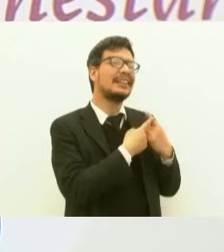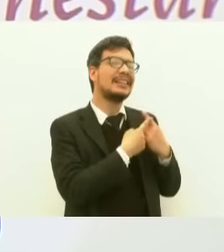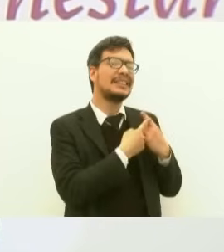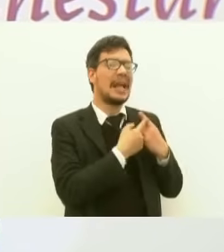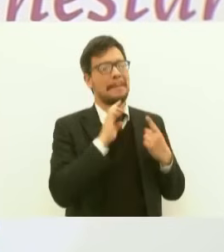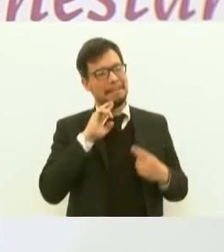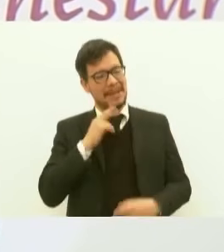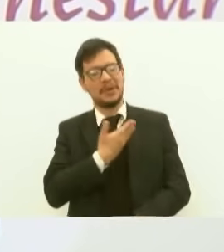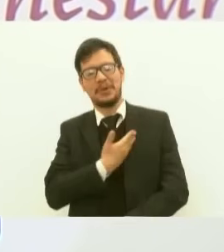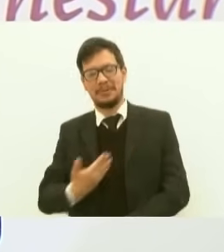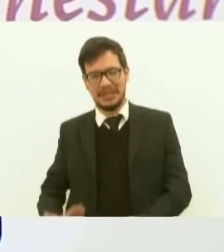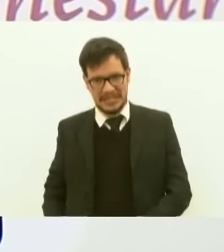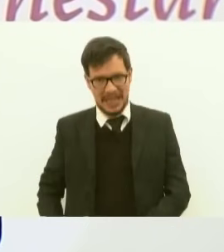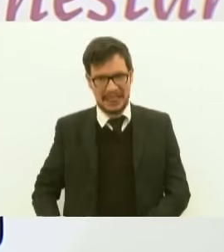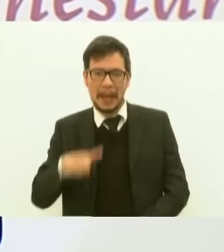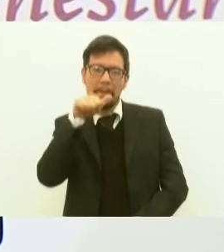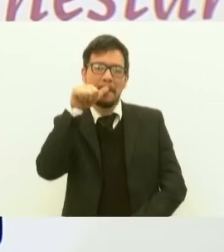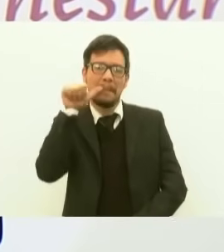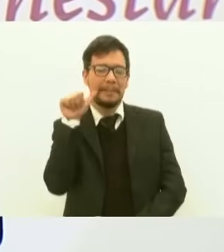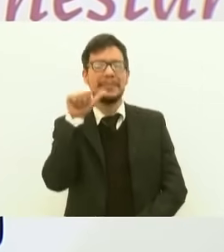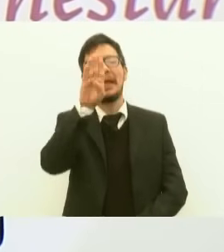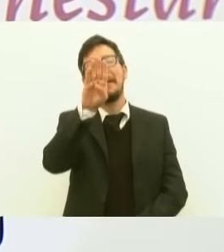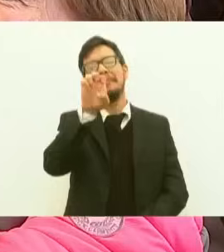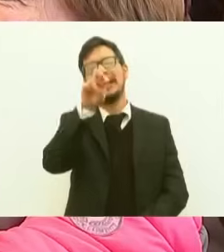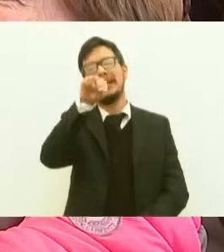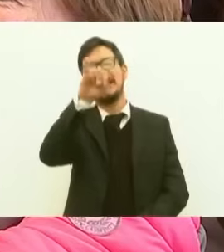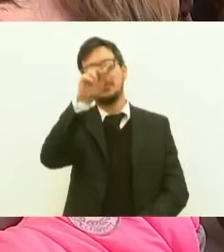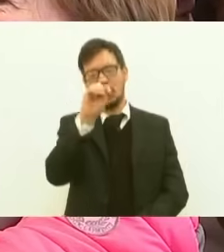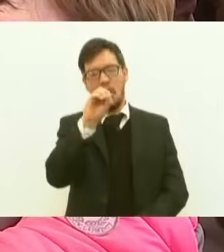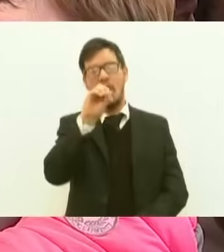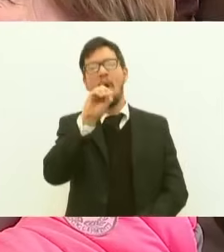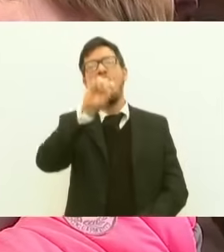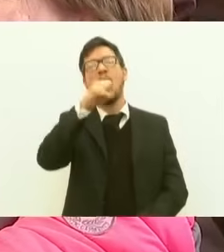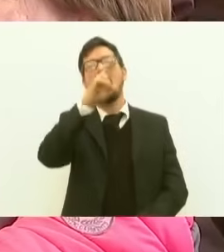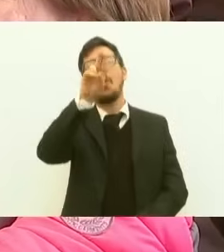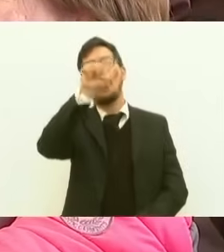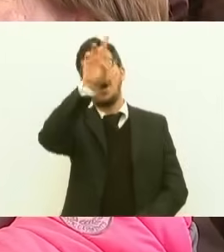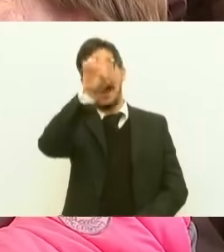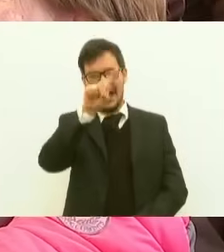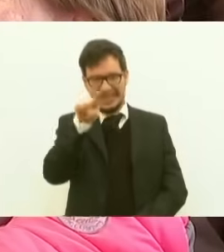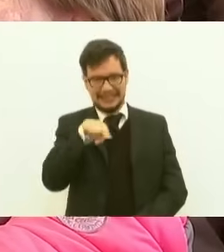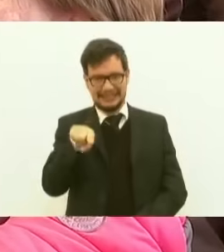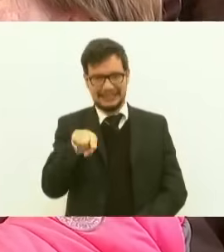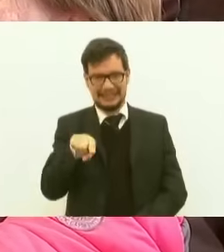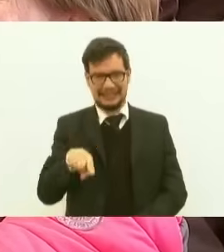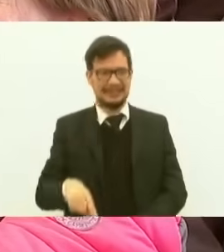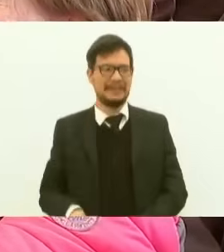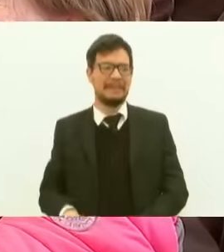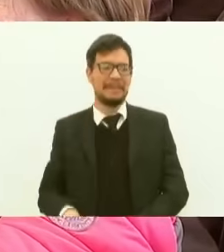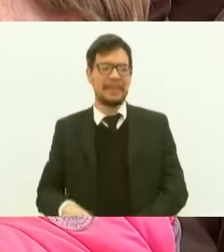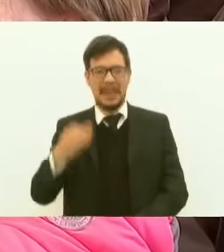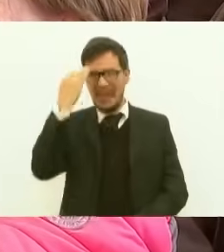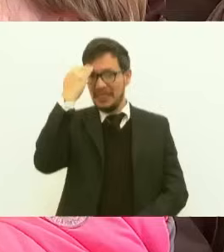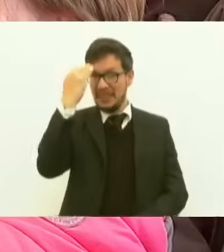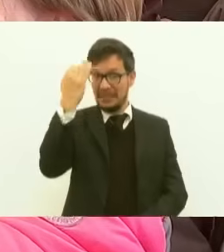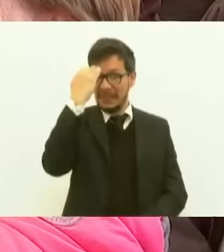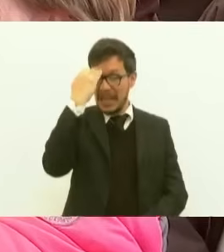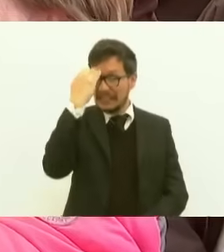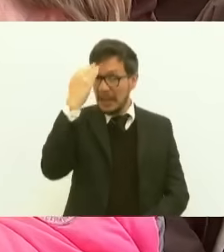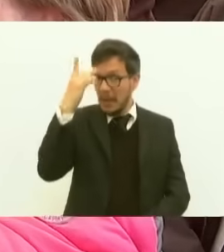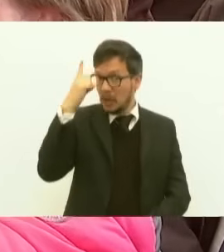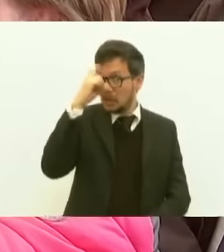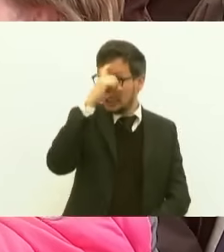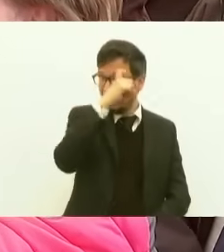México, Benito Juárez. Ni en los peores momentos se rindió.